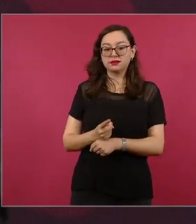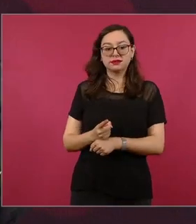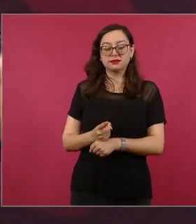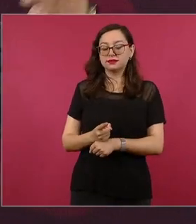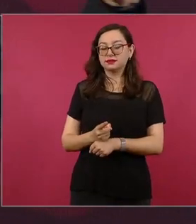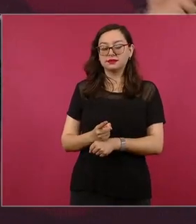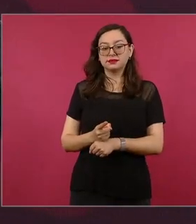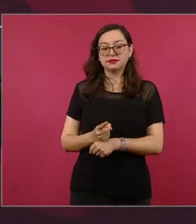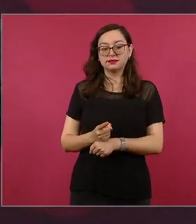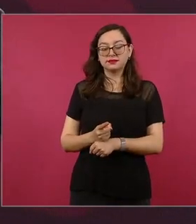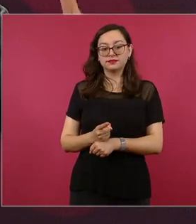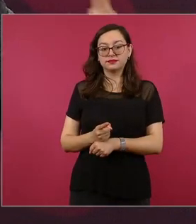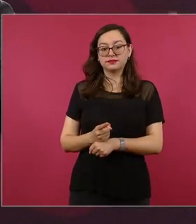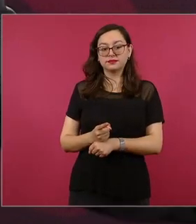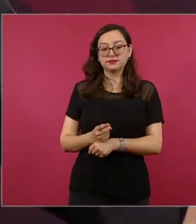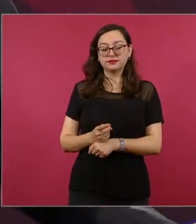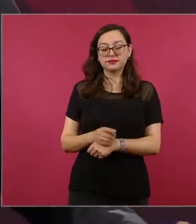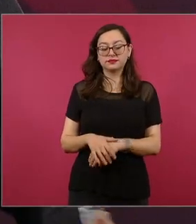porque